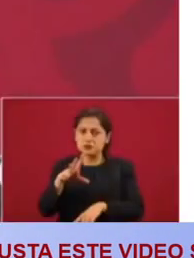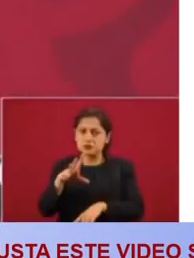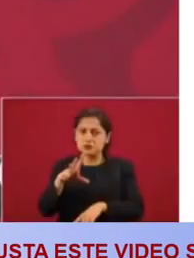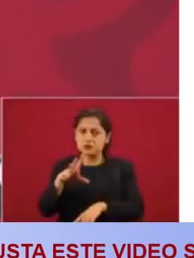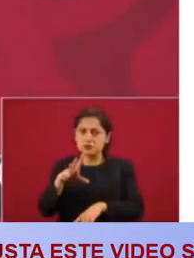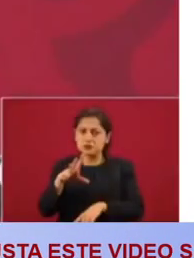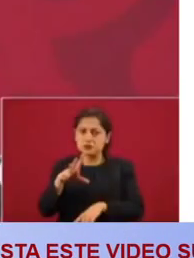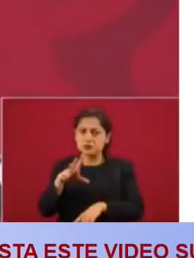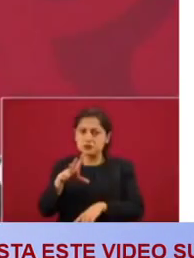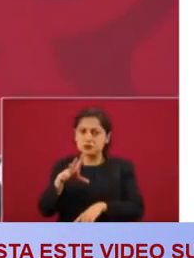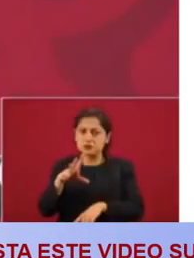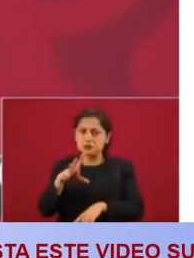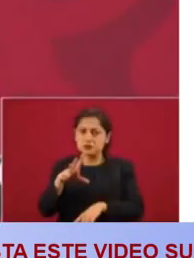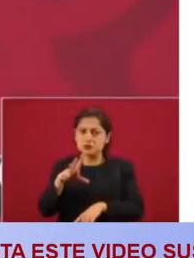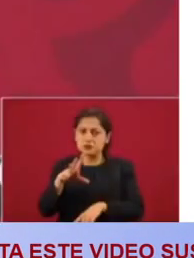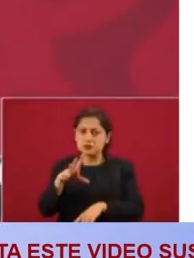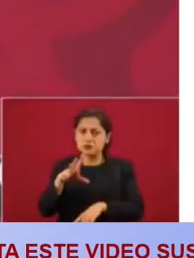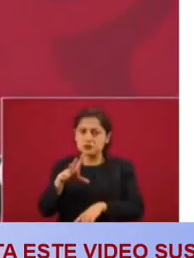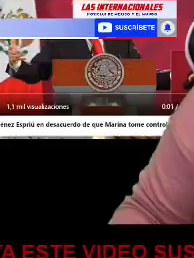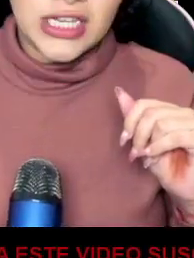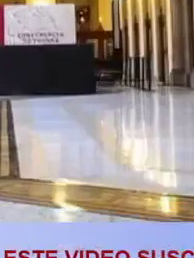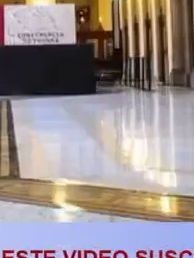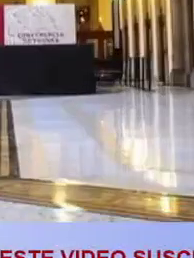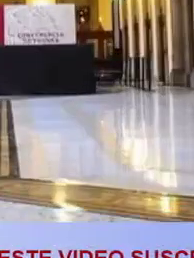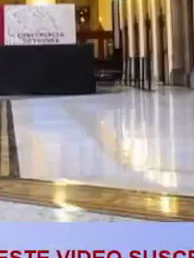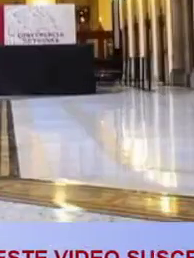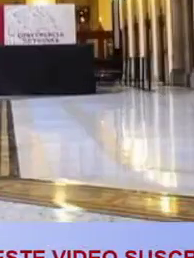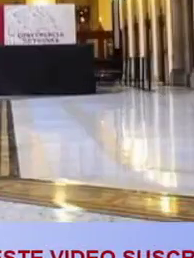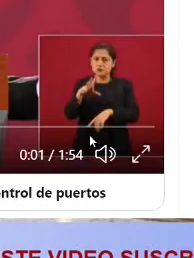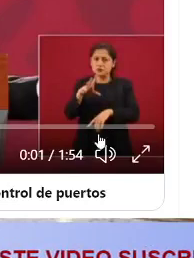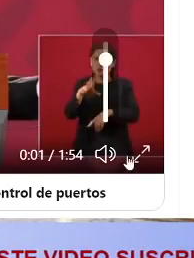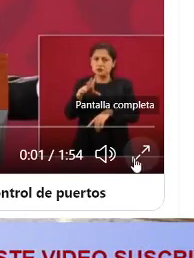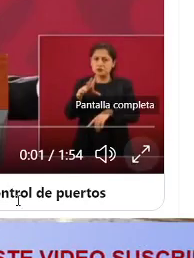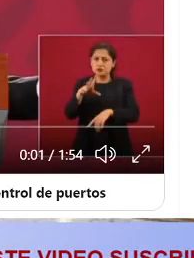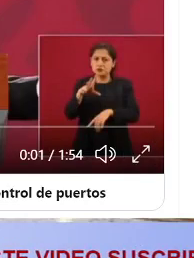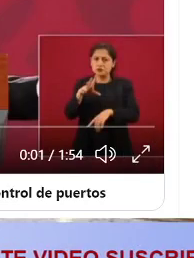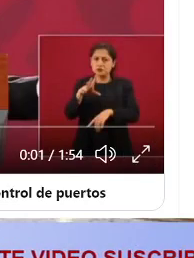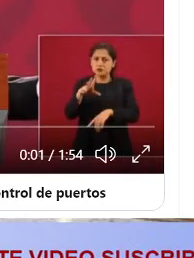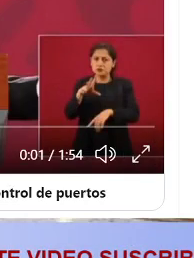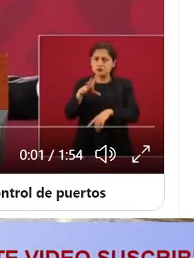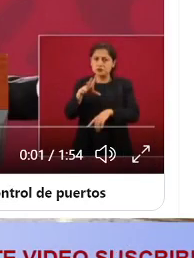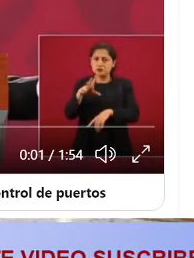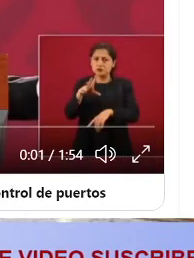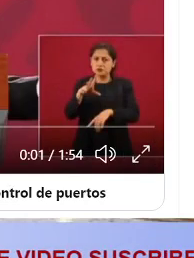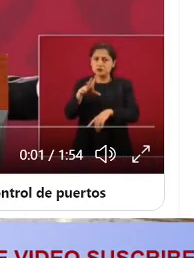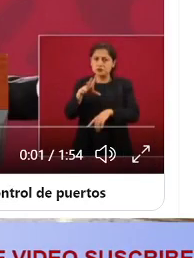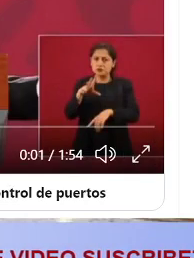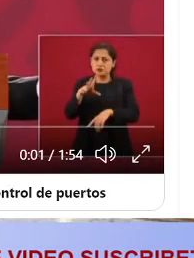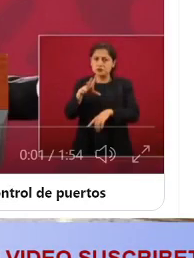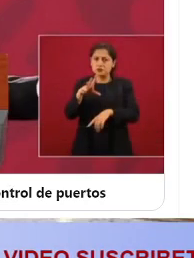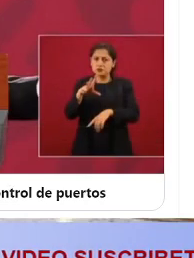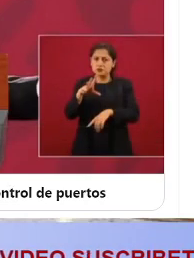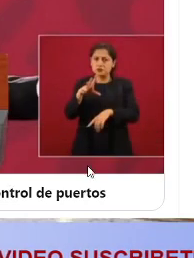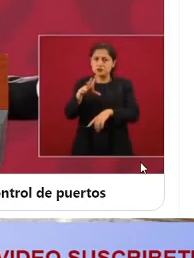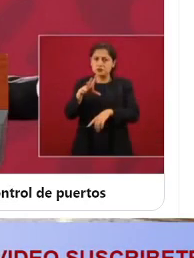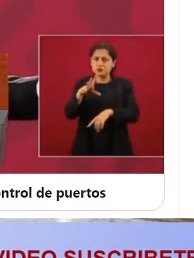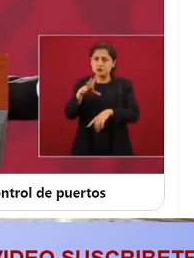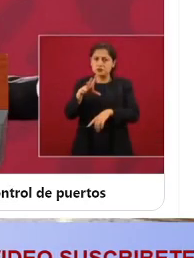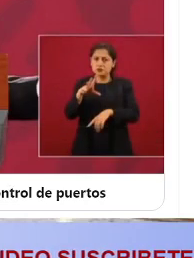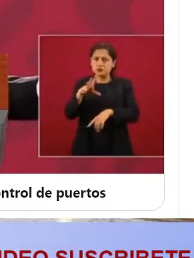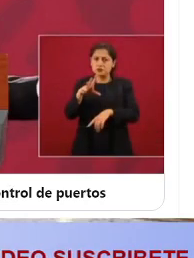de lópez obrador que dice acerca de esto para que no nos dejemos llevar por chismes ni gente así que vamos a ver este vídeo